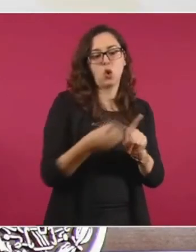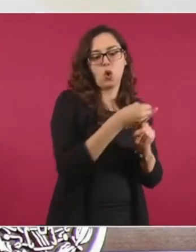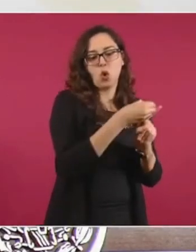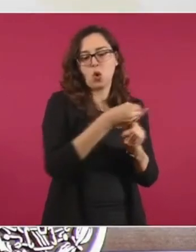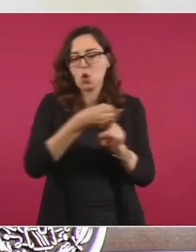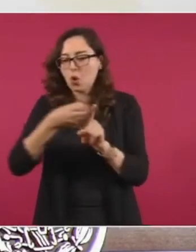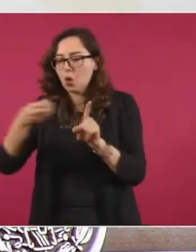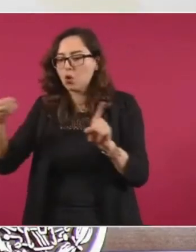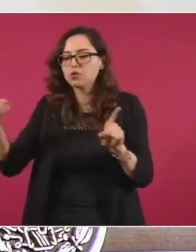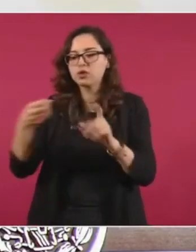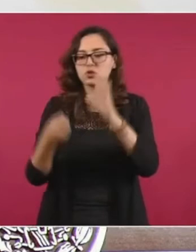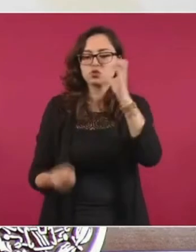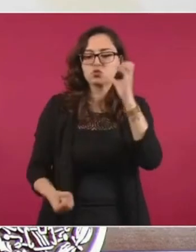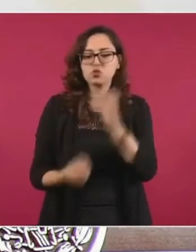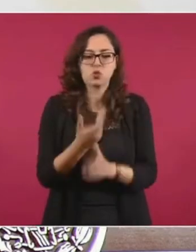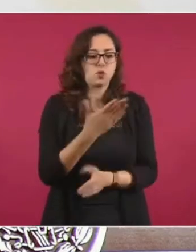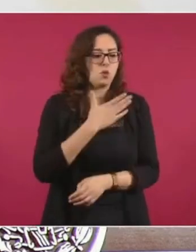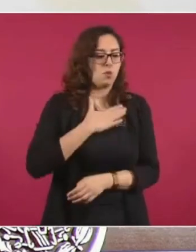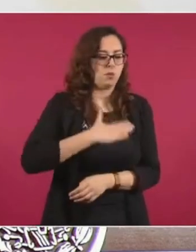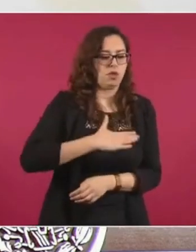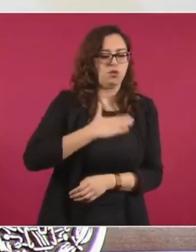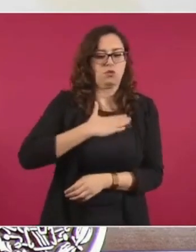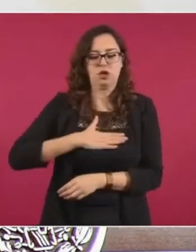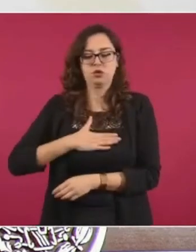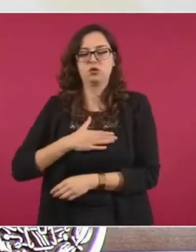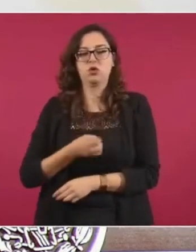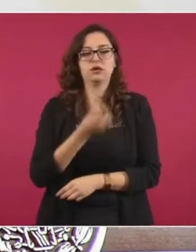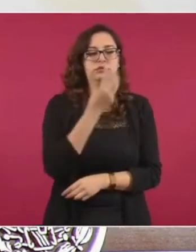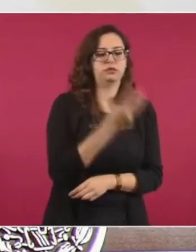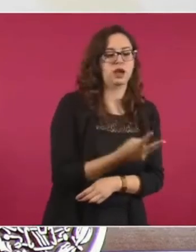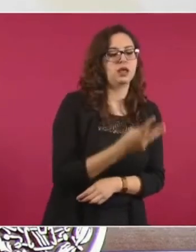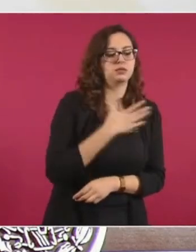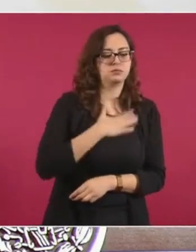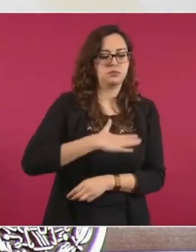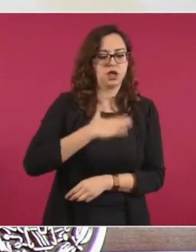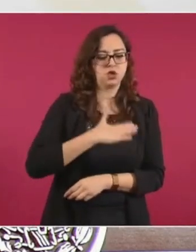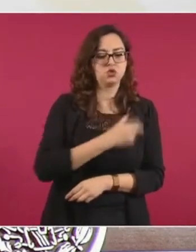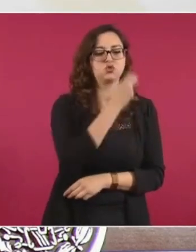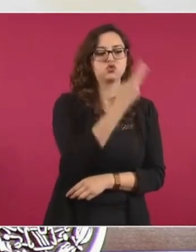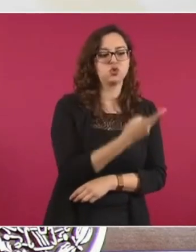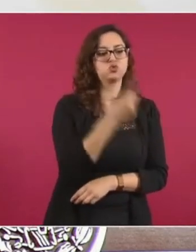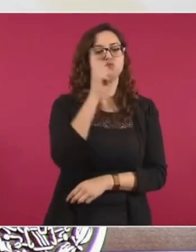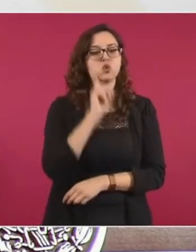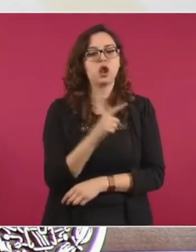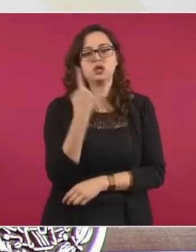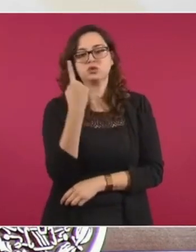de los baños y que por cada 3 baños, 2 sean para mujeres.